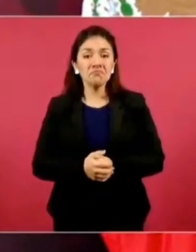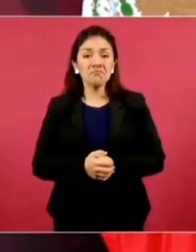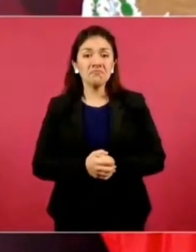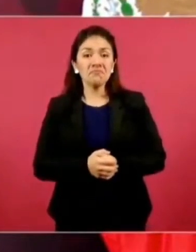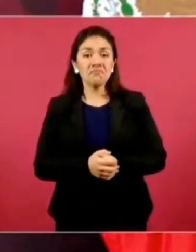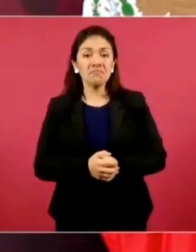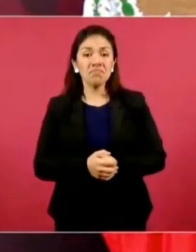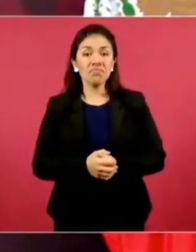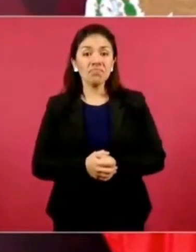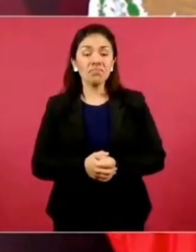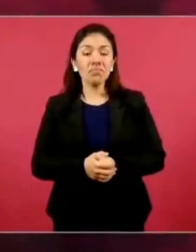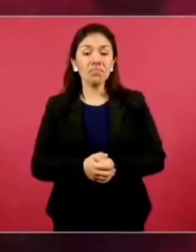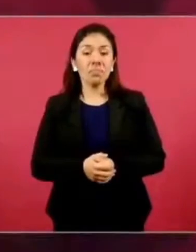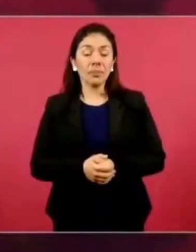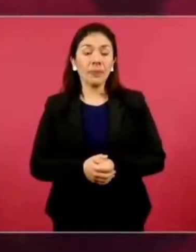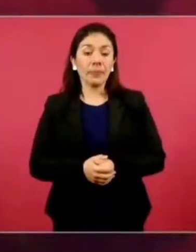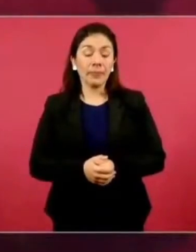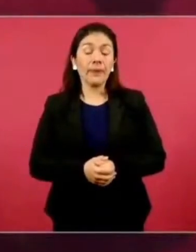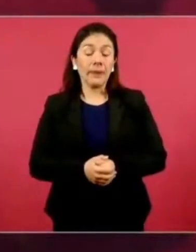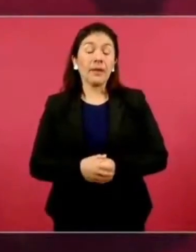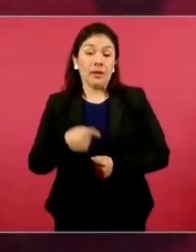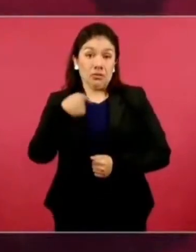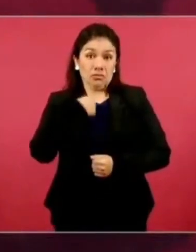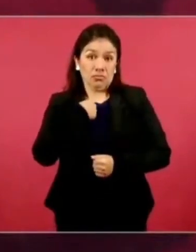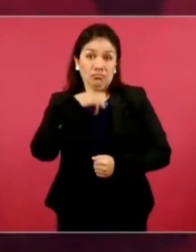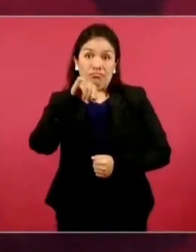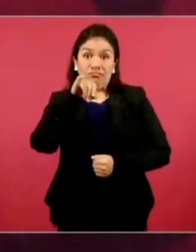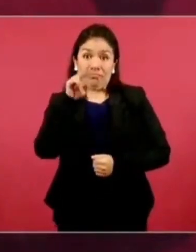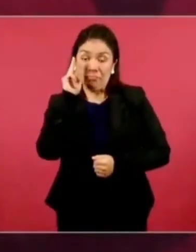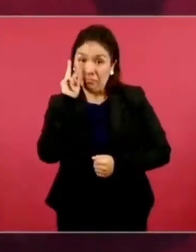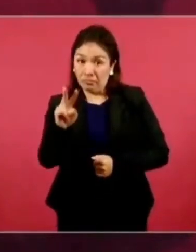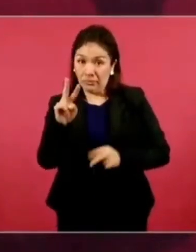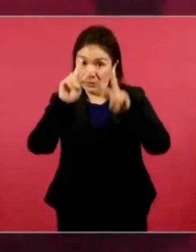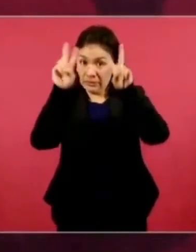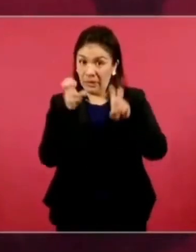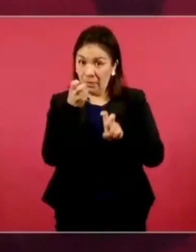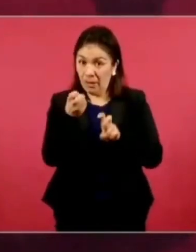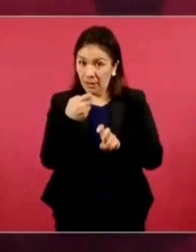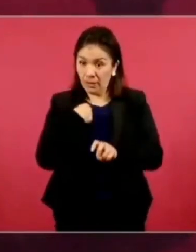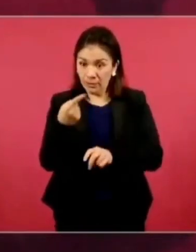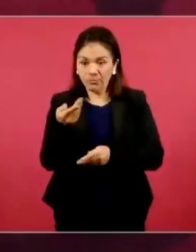Entonces, sí estamos viendo el tema a fondo y